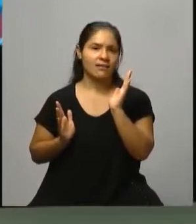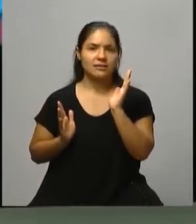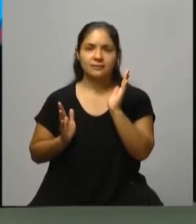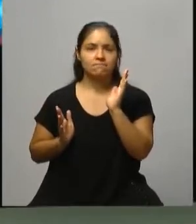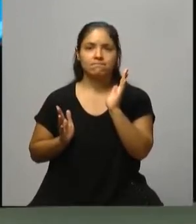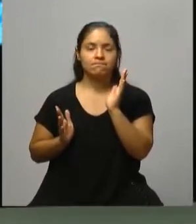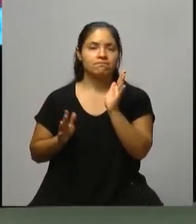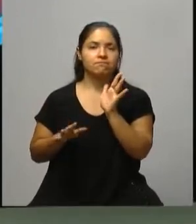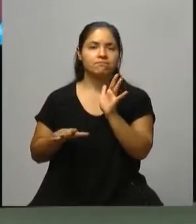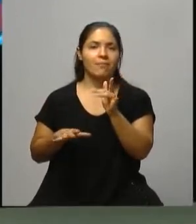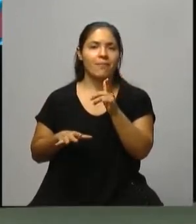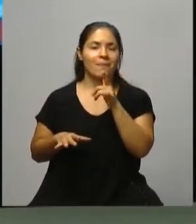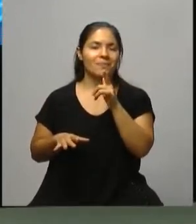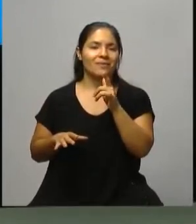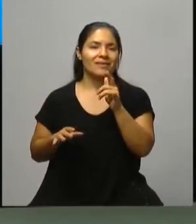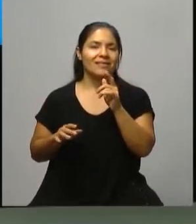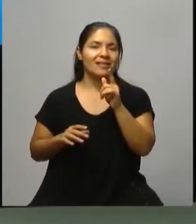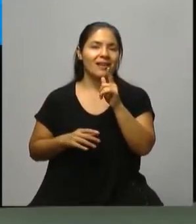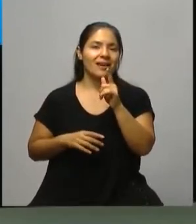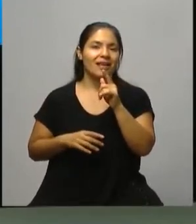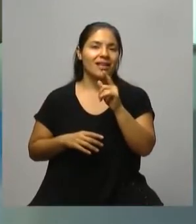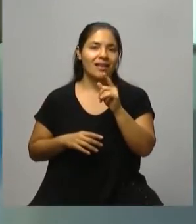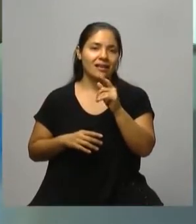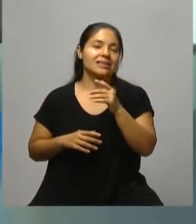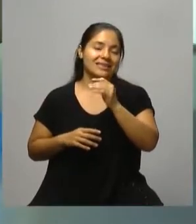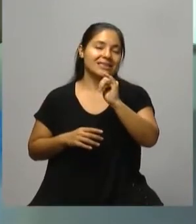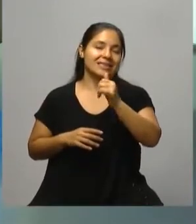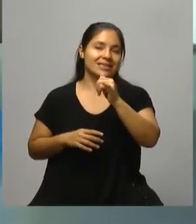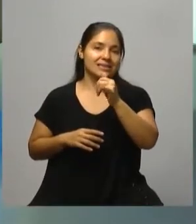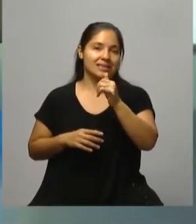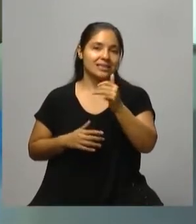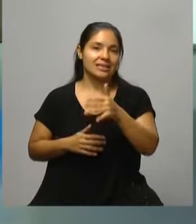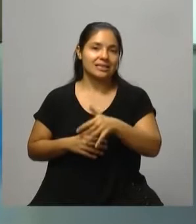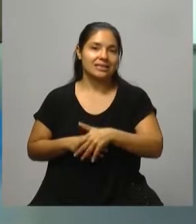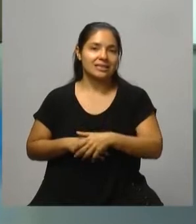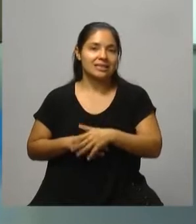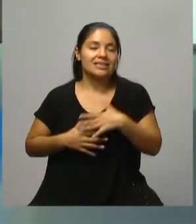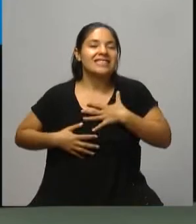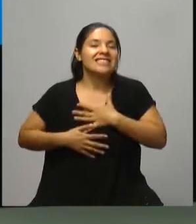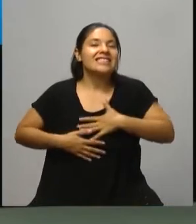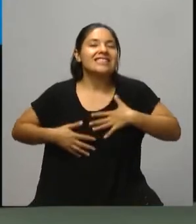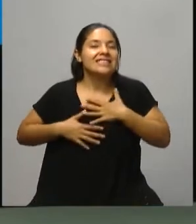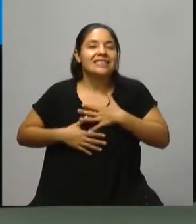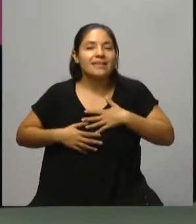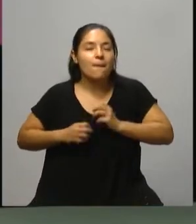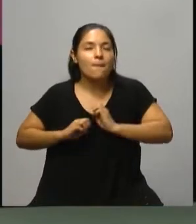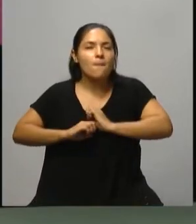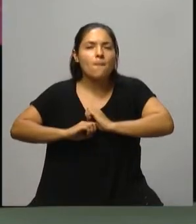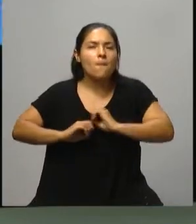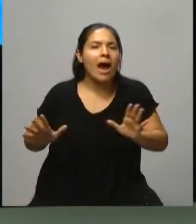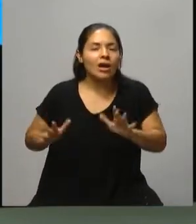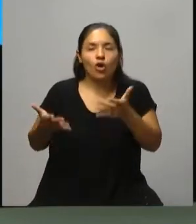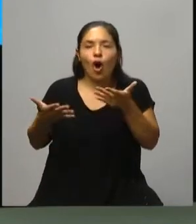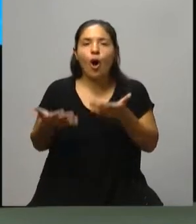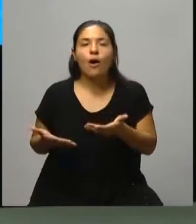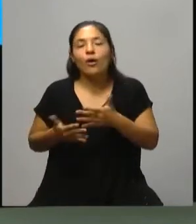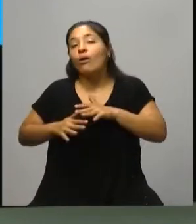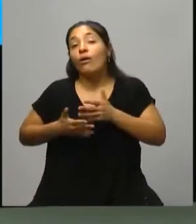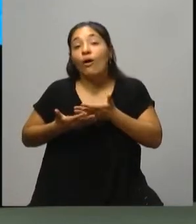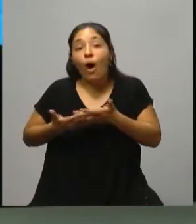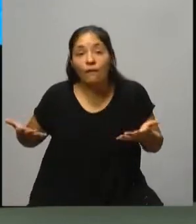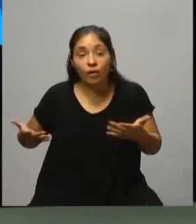tema de la vendimia, que ha sido muy cuestionado. Y creo que eso no le ha sumado y en estos a su últimos imagen. días por lo